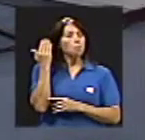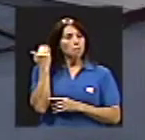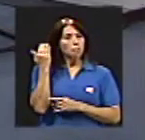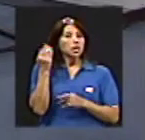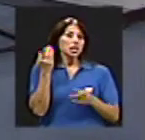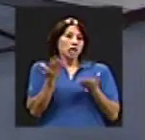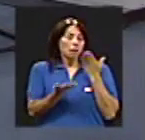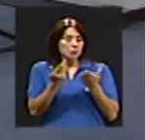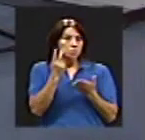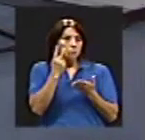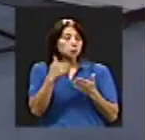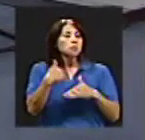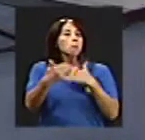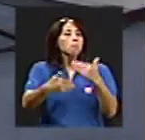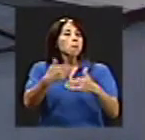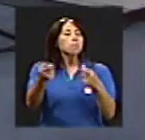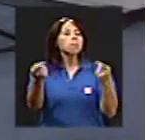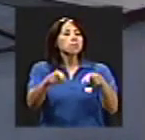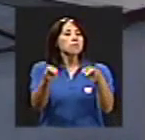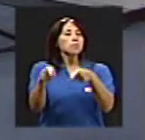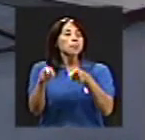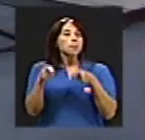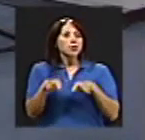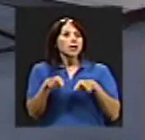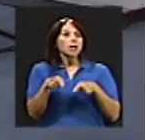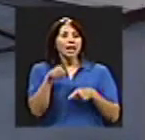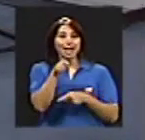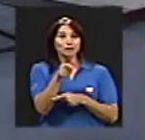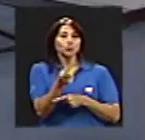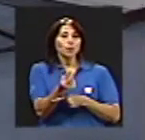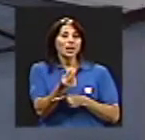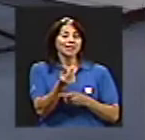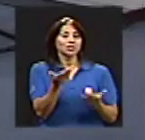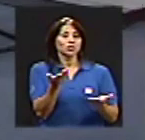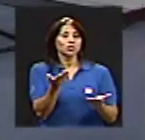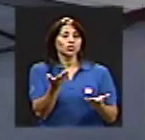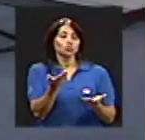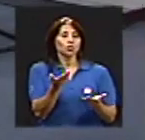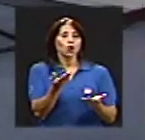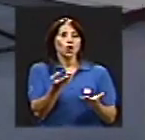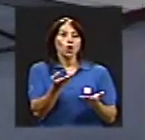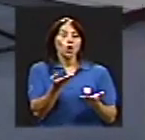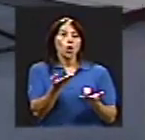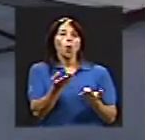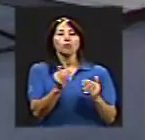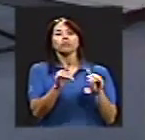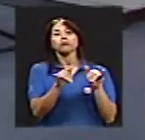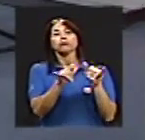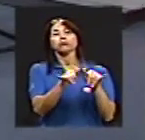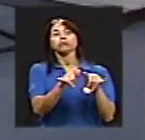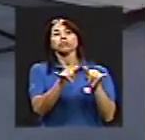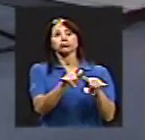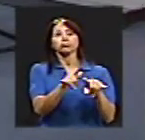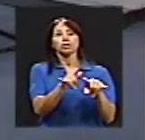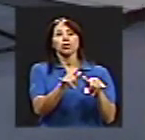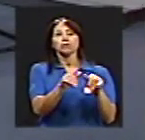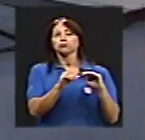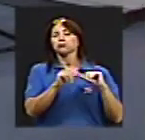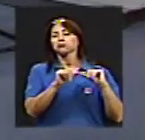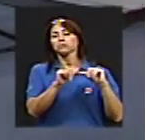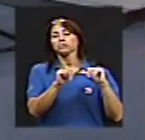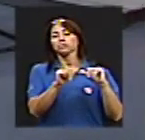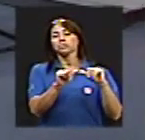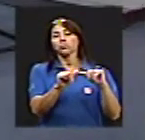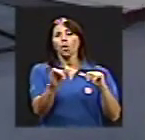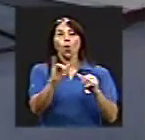va a seguir ocurriendo, que estos precios o no suben, o como ocurrió hace